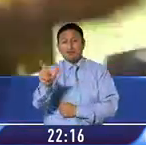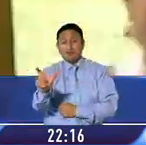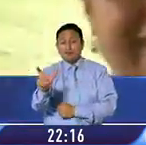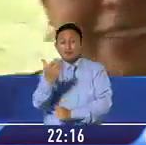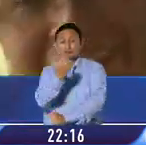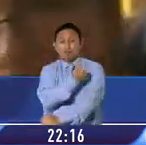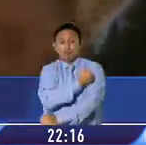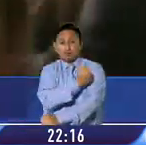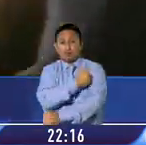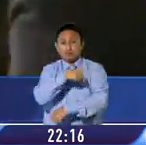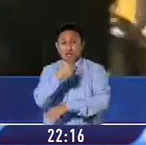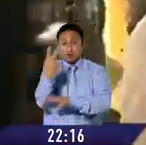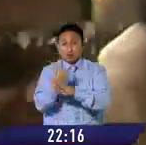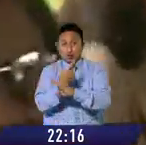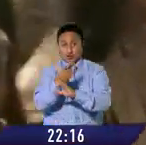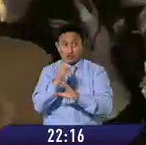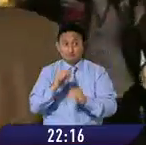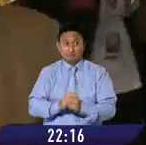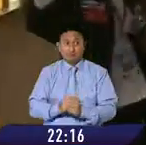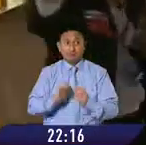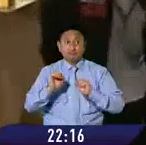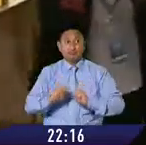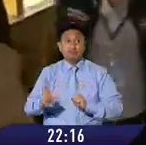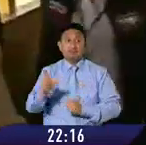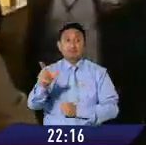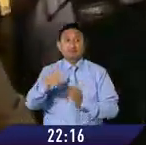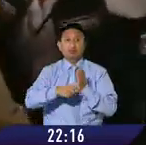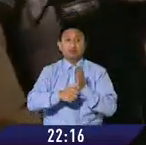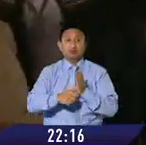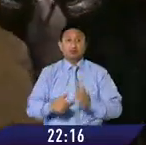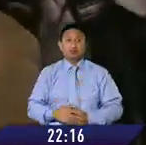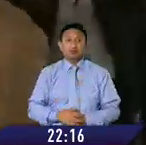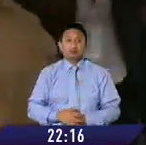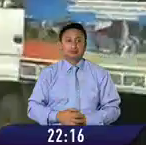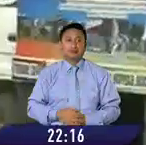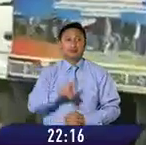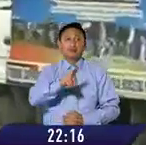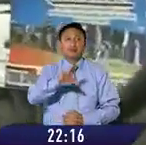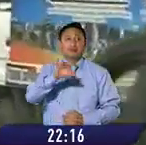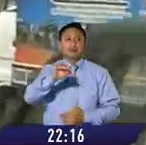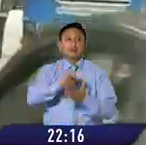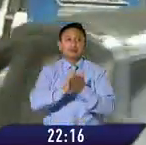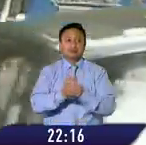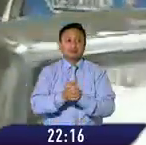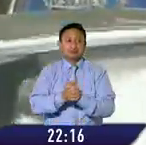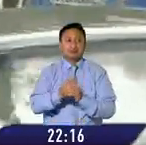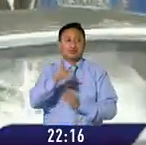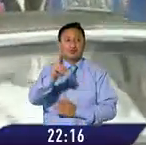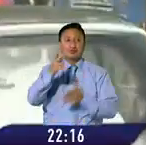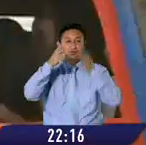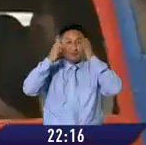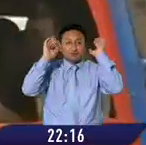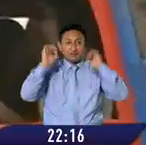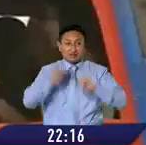identidad. Del 29 de noviembre al 2 de diciembre, acudiendo a las 9 administraciones